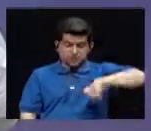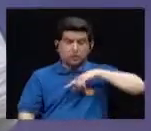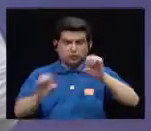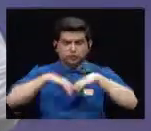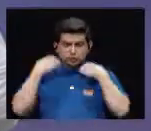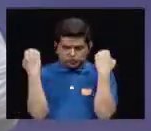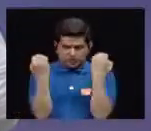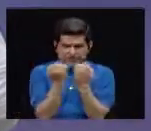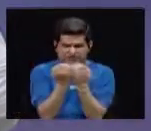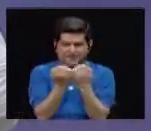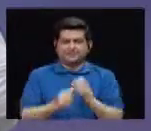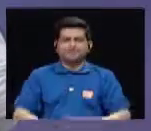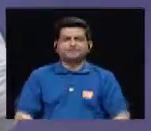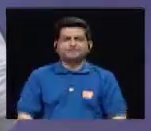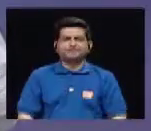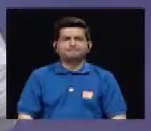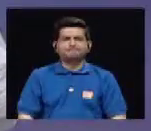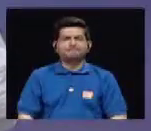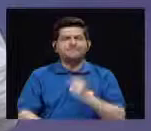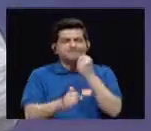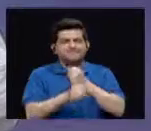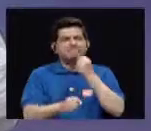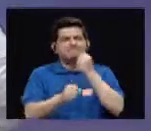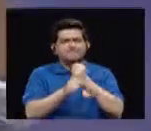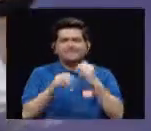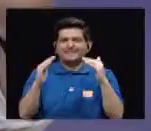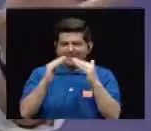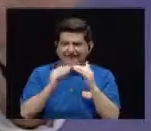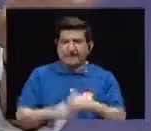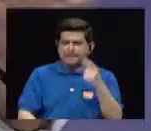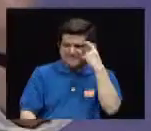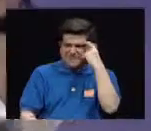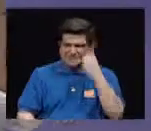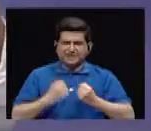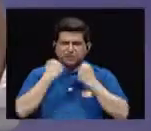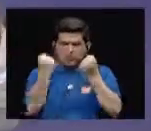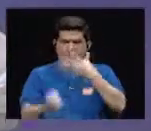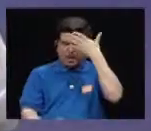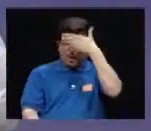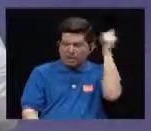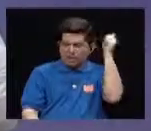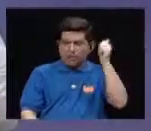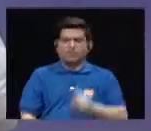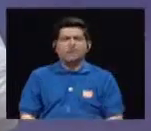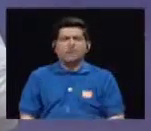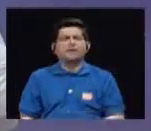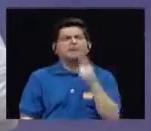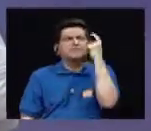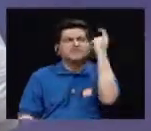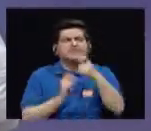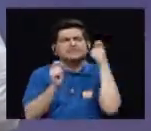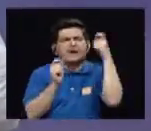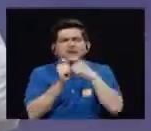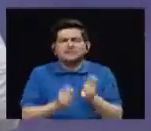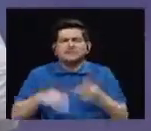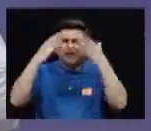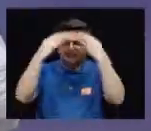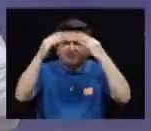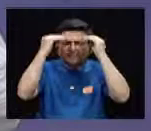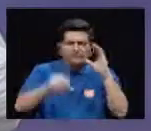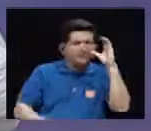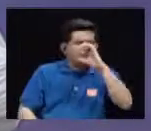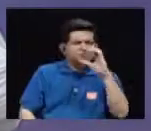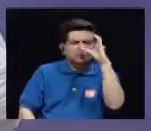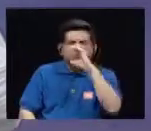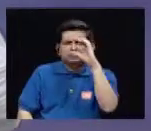que nos pusimos la tarea, me refiero al Héroe Olvidado, ¿verdad? Sí. Nos pusimos la tarea de justamente buscar aquella